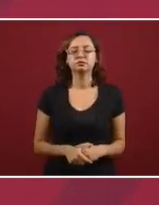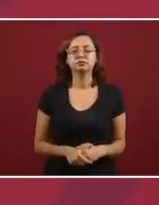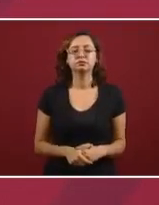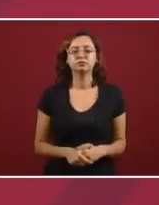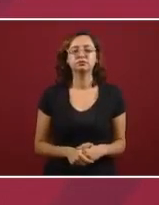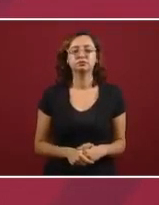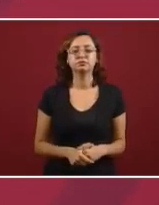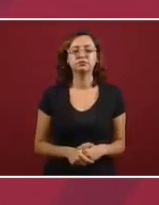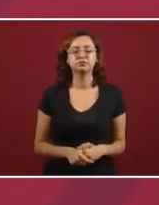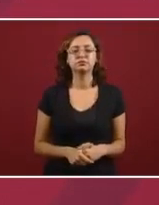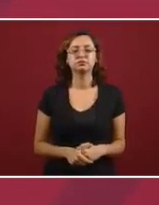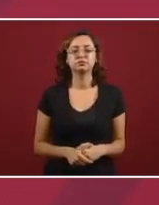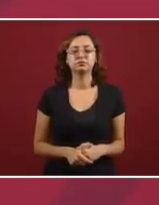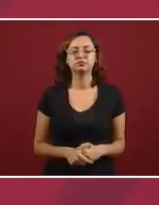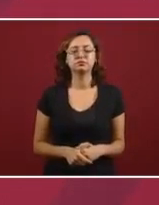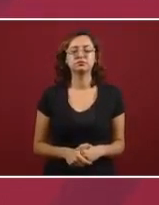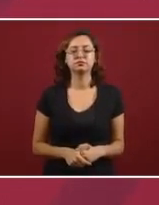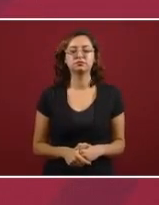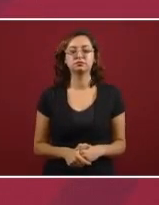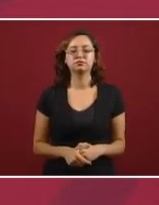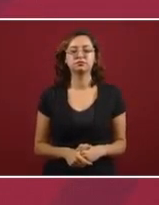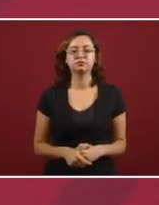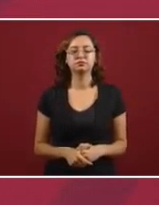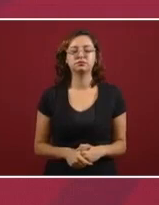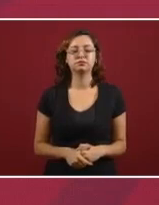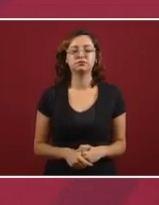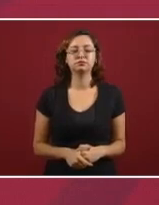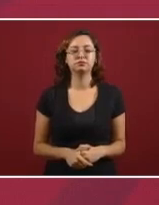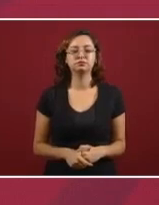Es una